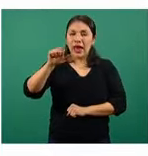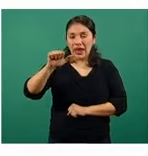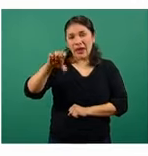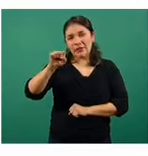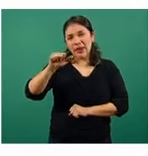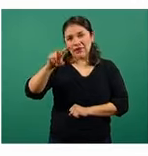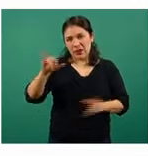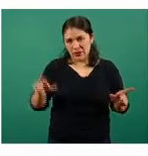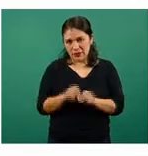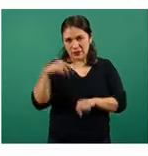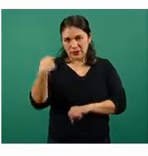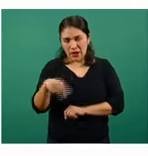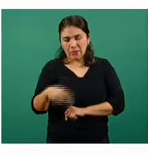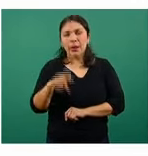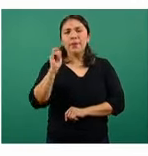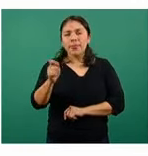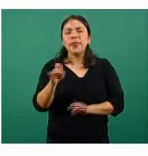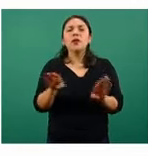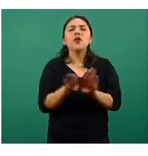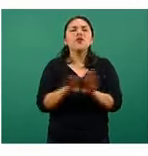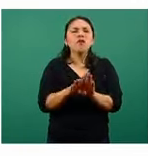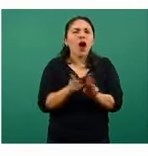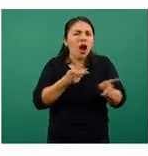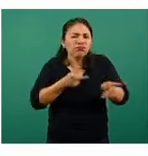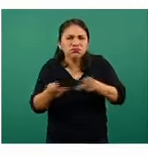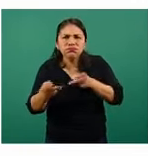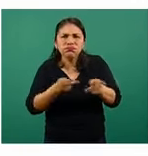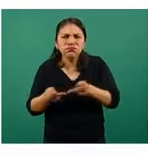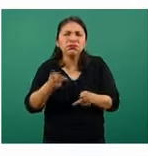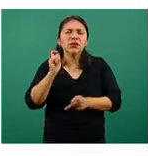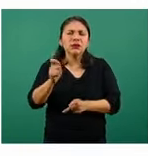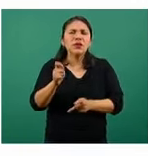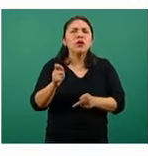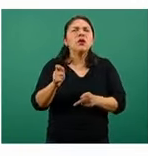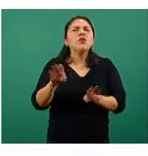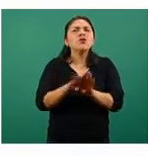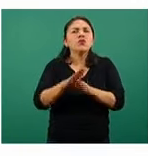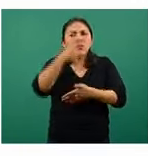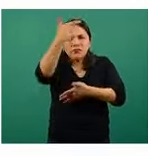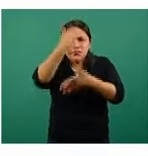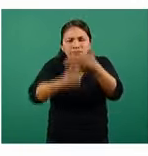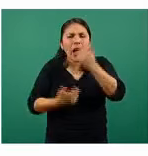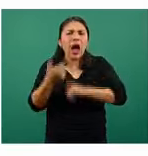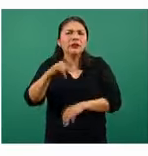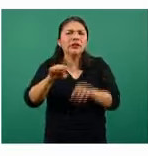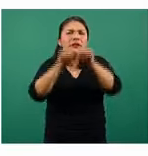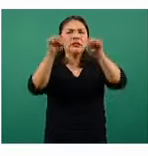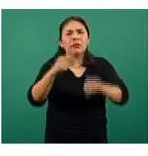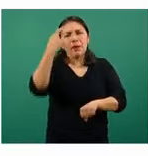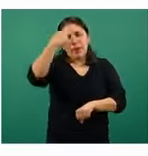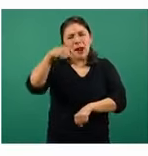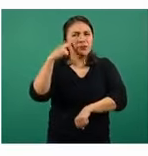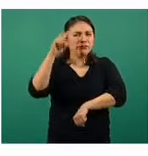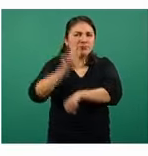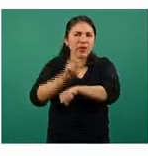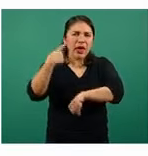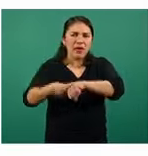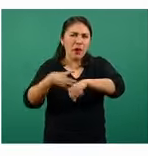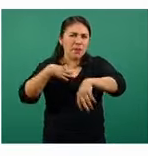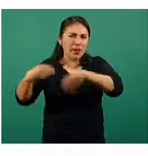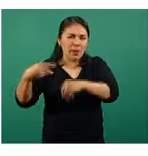decir, bajo una definición operacional que operacionaliza el Sistema Nacional de Vigilancia